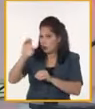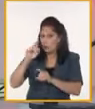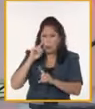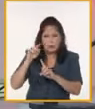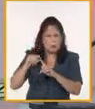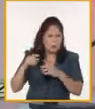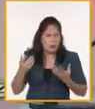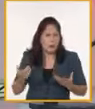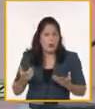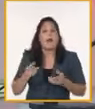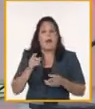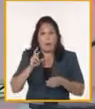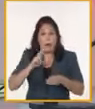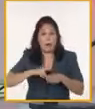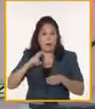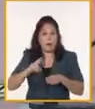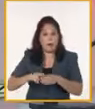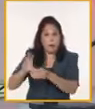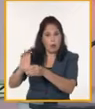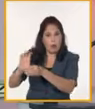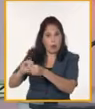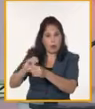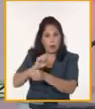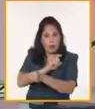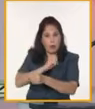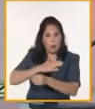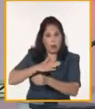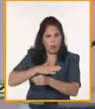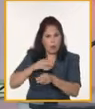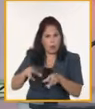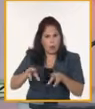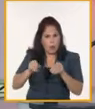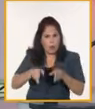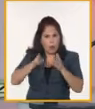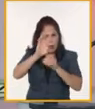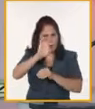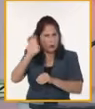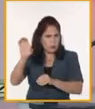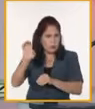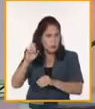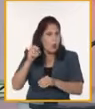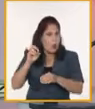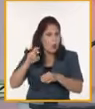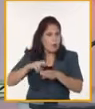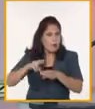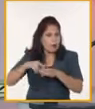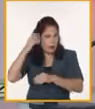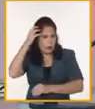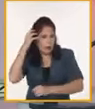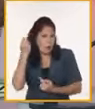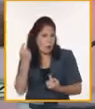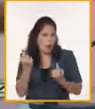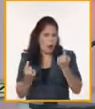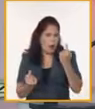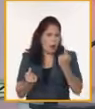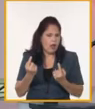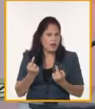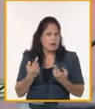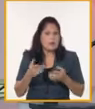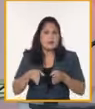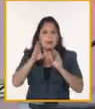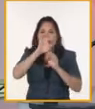representar a esas formas económicas no estatales o representar al Estado ante esas instituciones como que